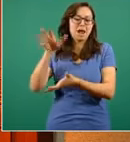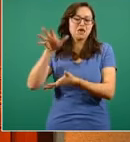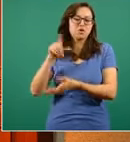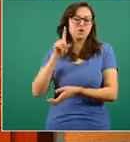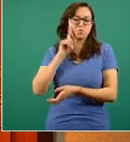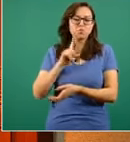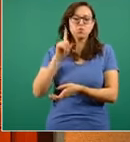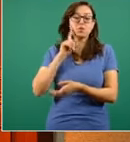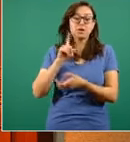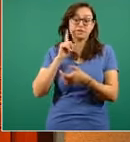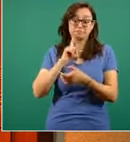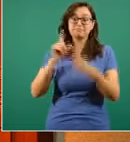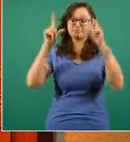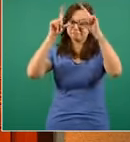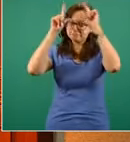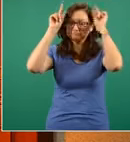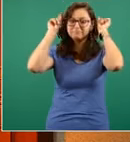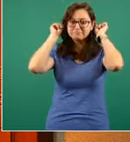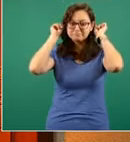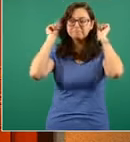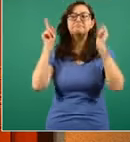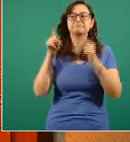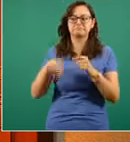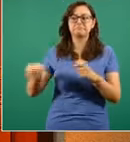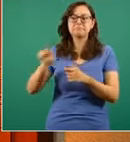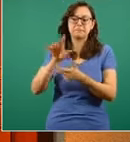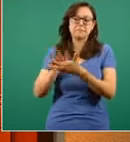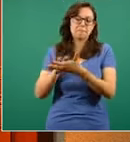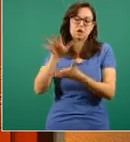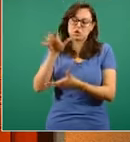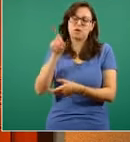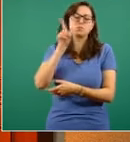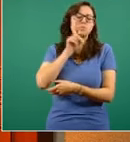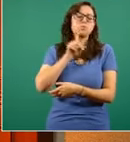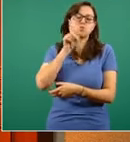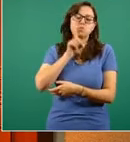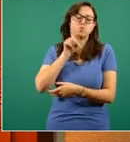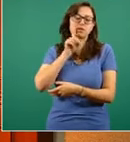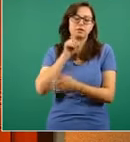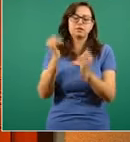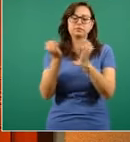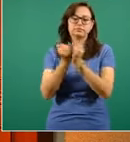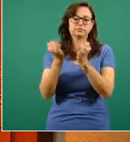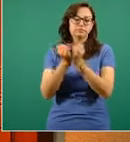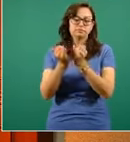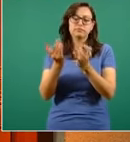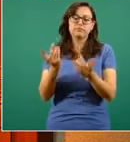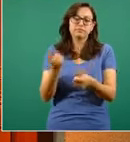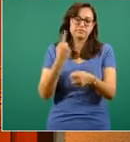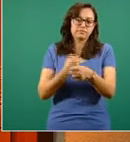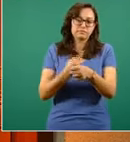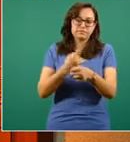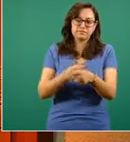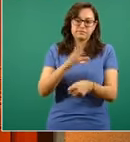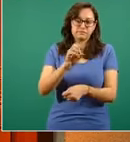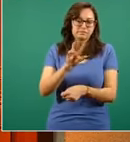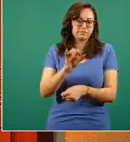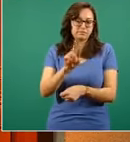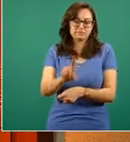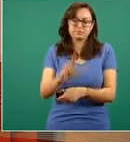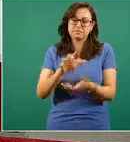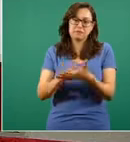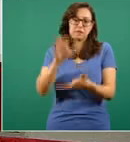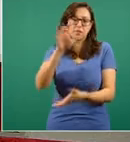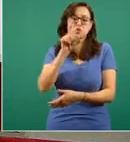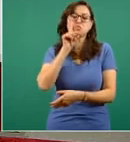todo en el componente de enfermería, lo vemos mucho en los casos de COVID-19 cuando los presentamos, o esta diferencia en función